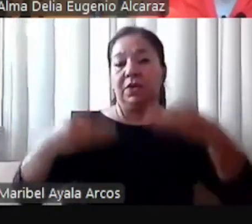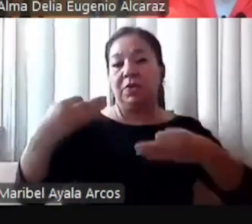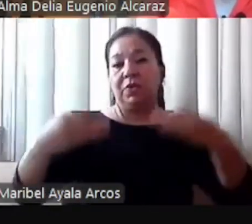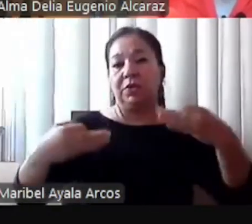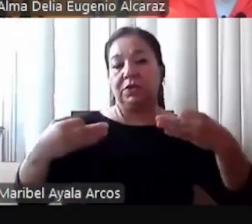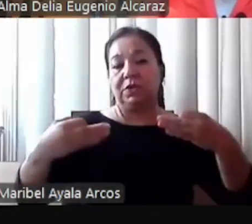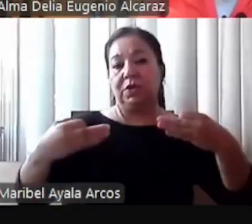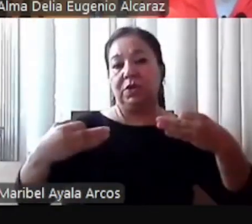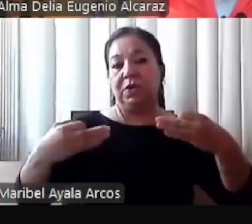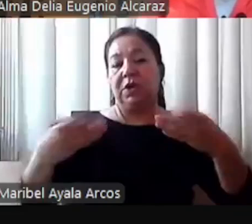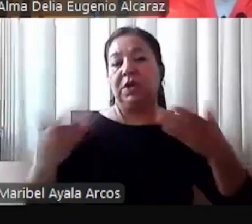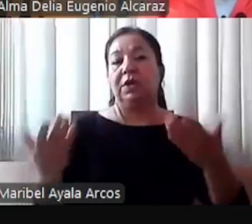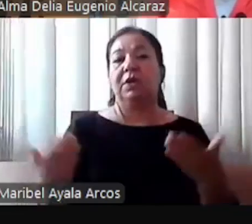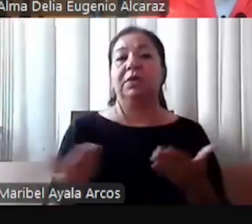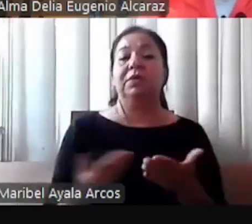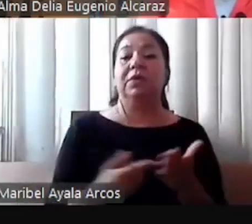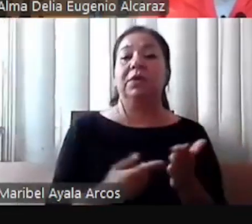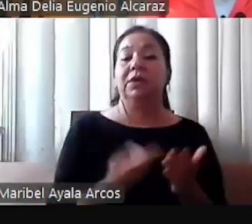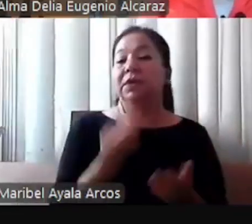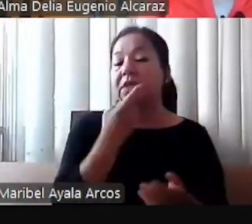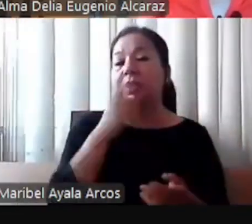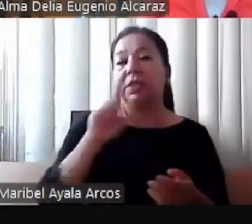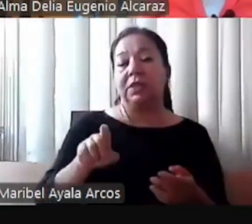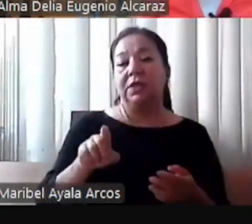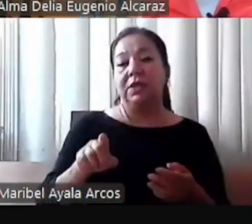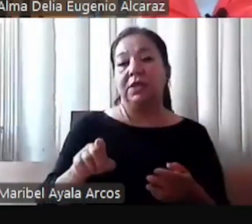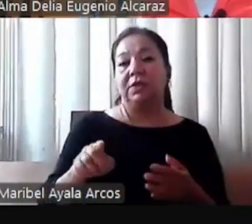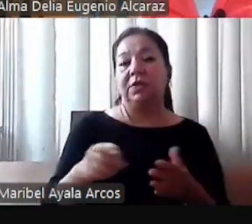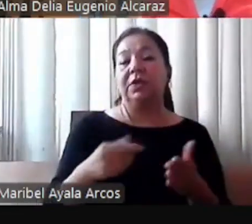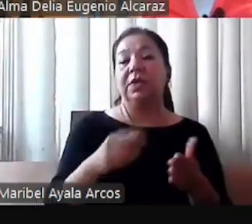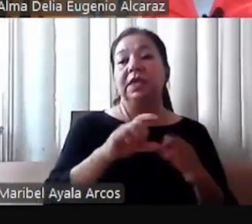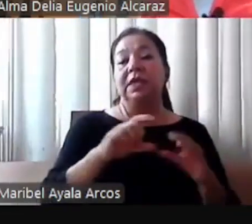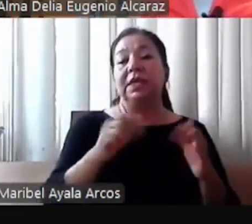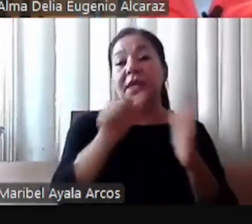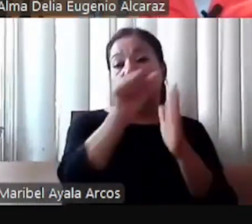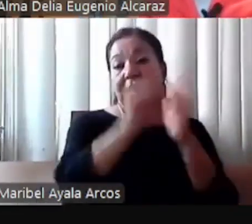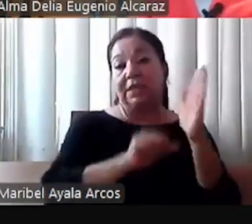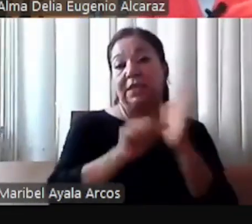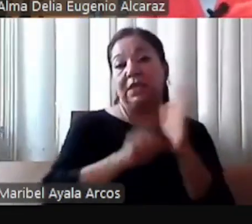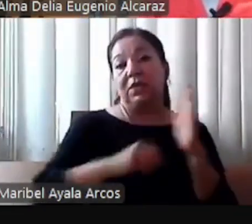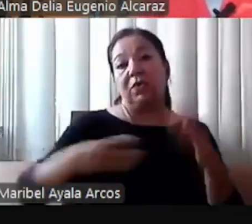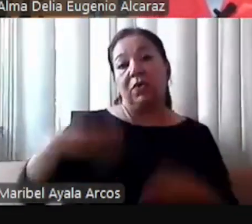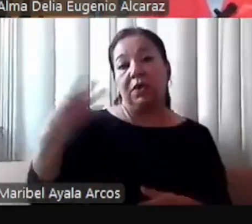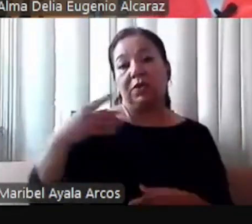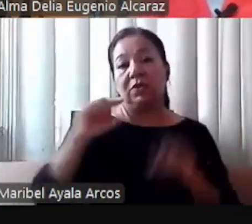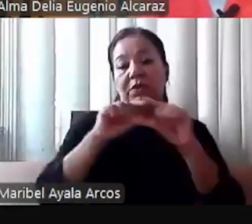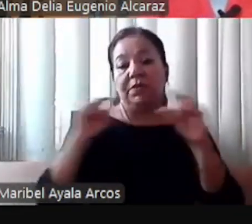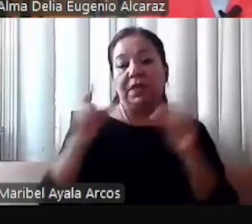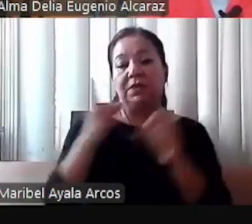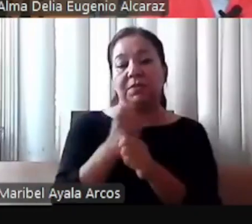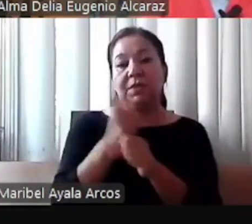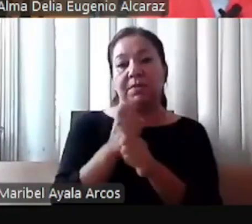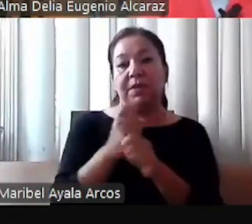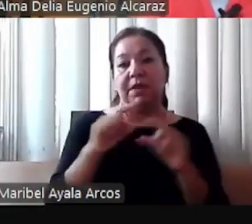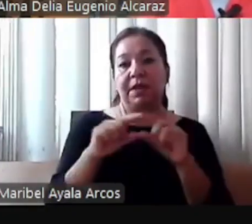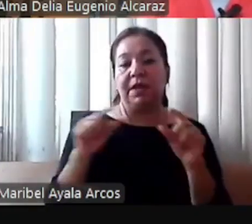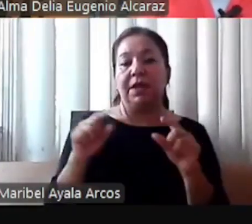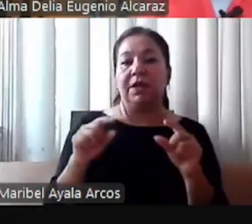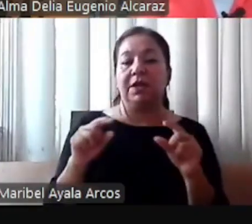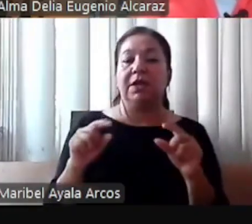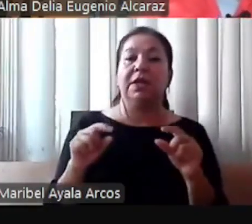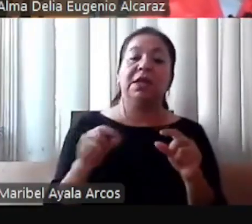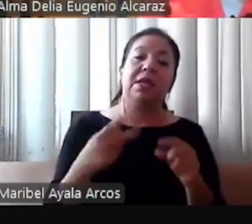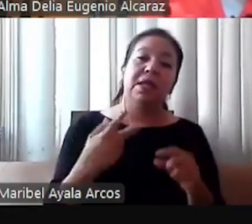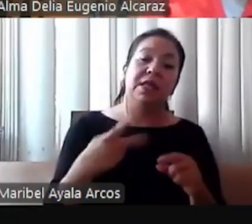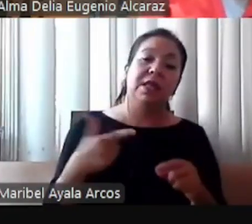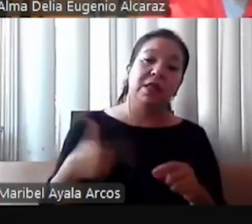por actualizarse la causal de improcedencia establecida en el artículo 14, fracción primera, en relación con el numeral 12, fracción séptima de la